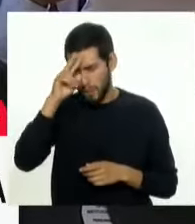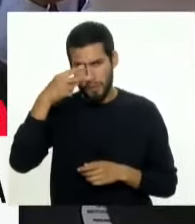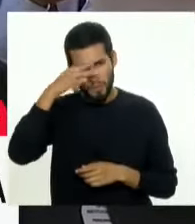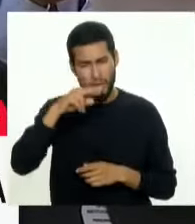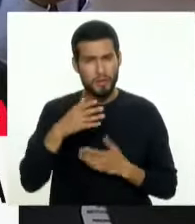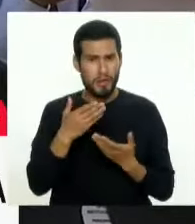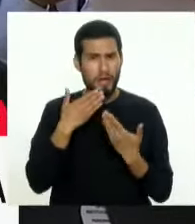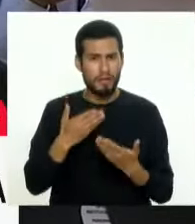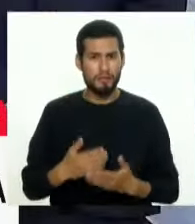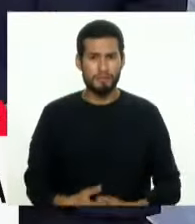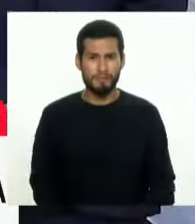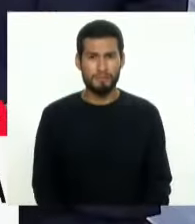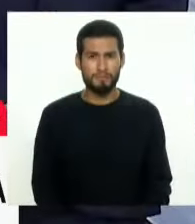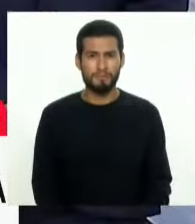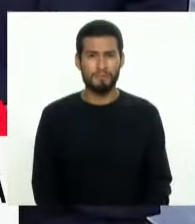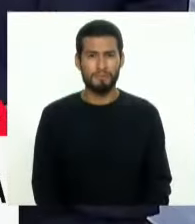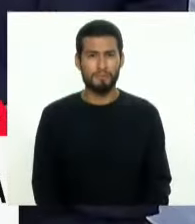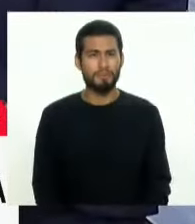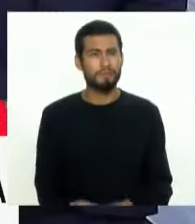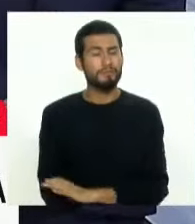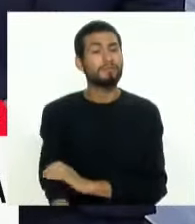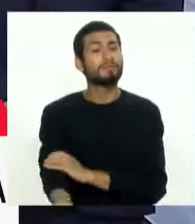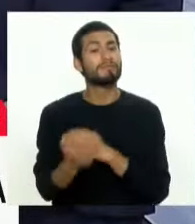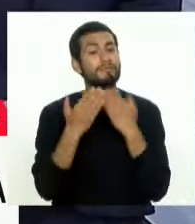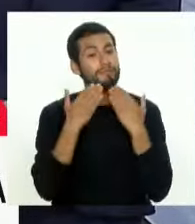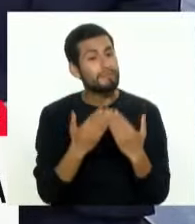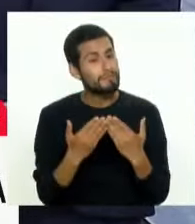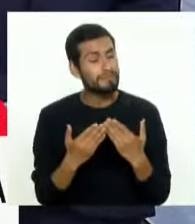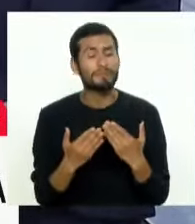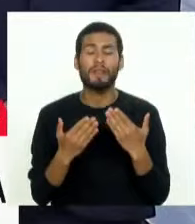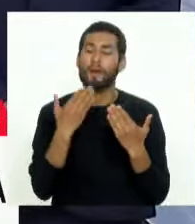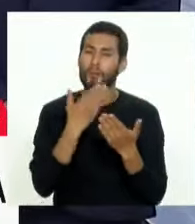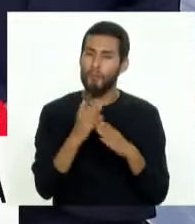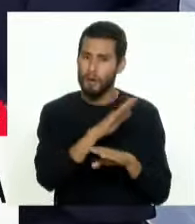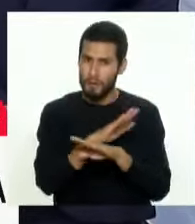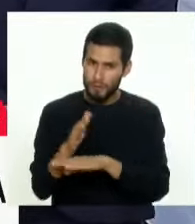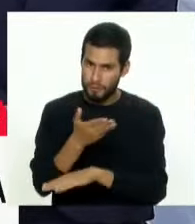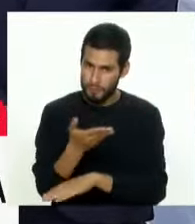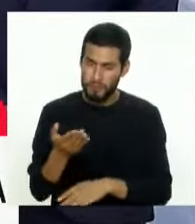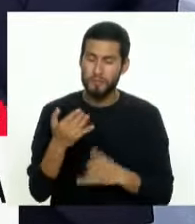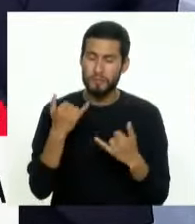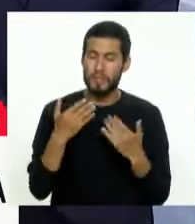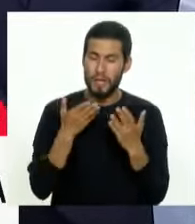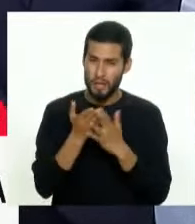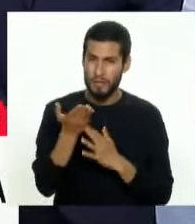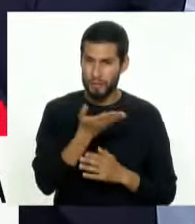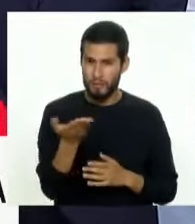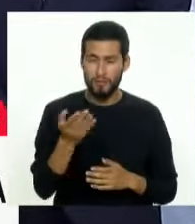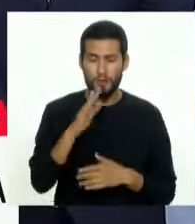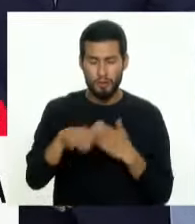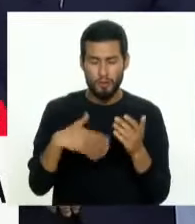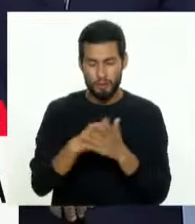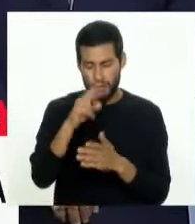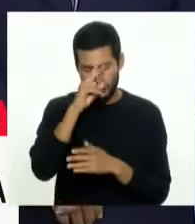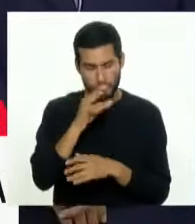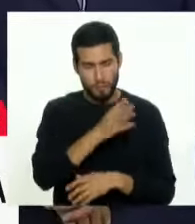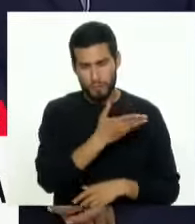Gracias. Muchas gracias. Buenas tardes con ustedes y a través de ustedes a todo el